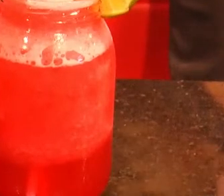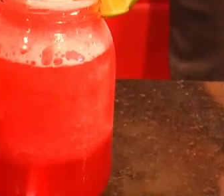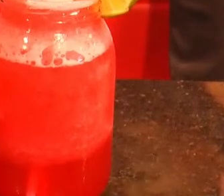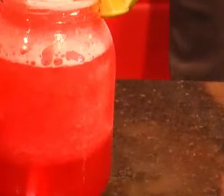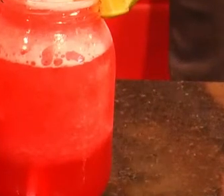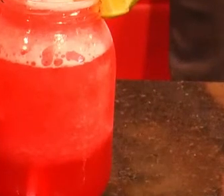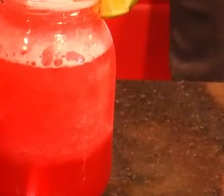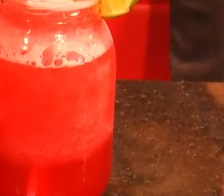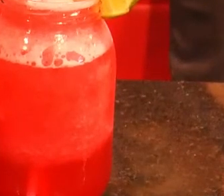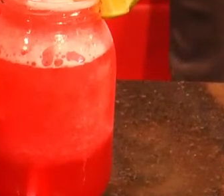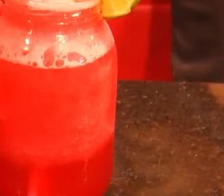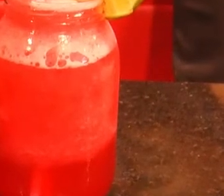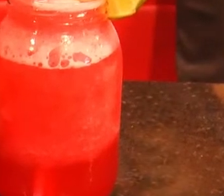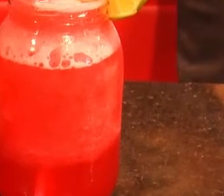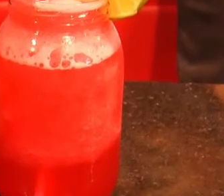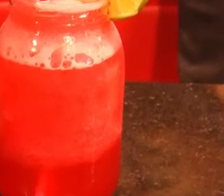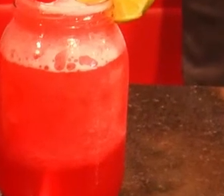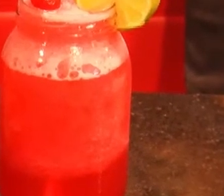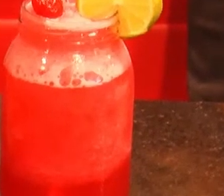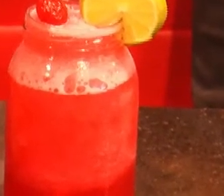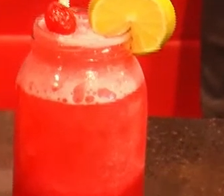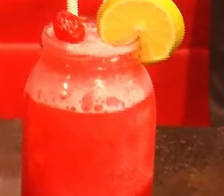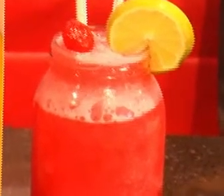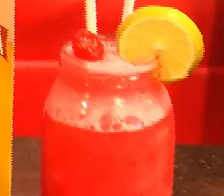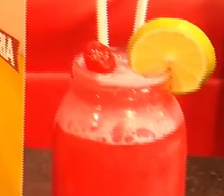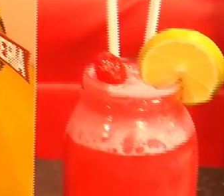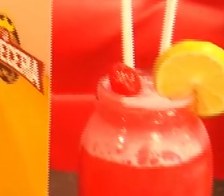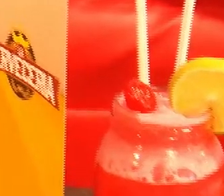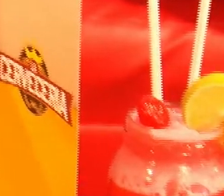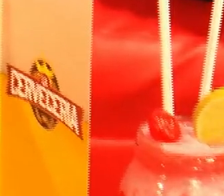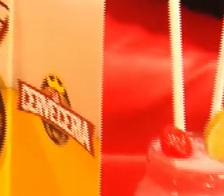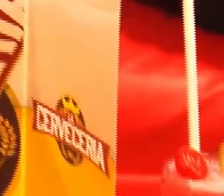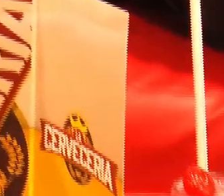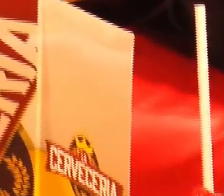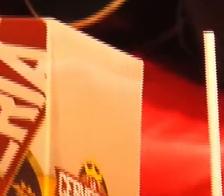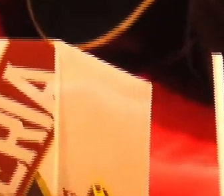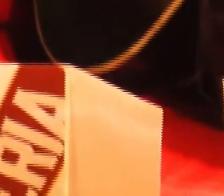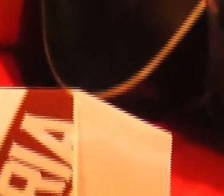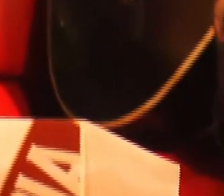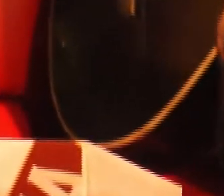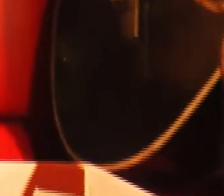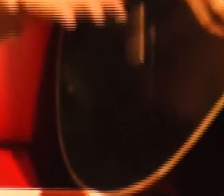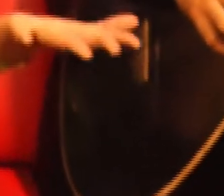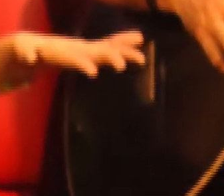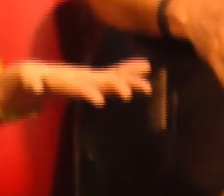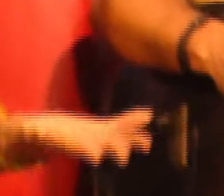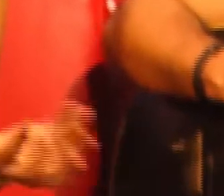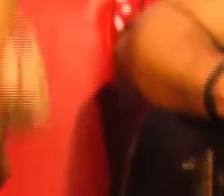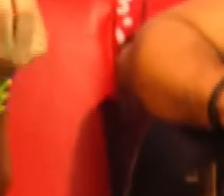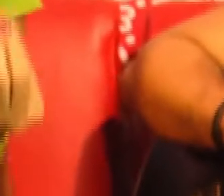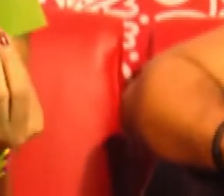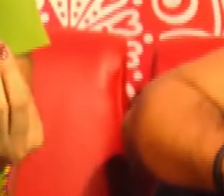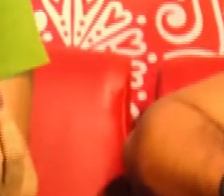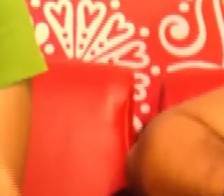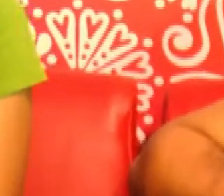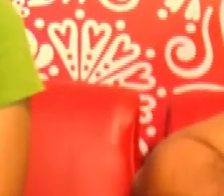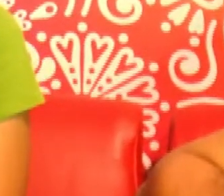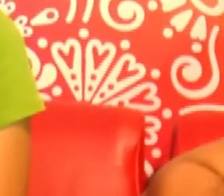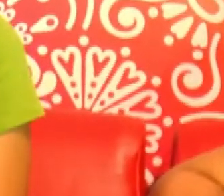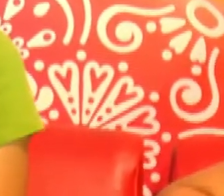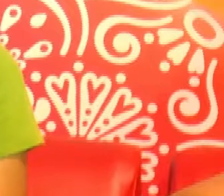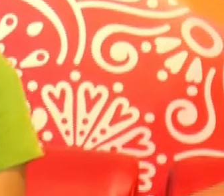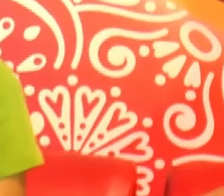Bueno, muy buenos días y continuamos aquí con el mejor contenido de nuestro programa. Y bueno, ya es jueves, ya casi se llega el fin de semana y la